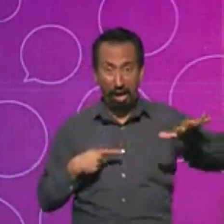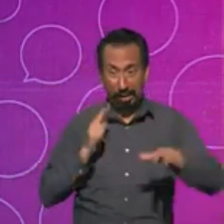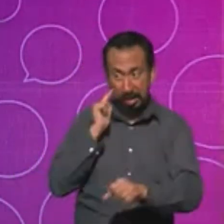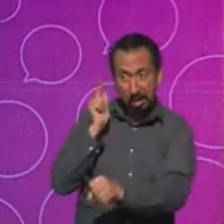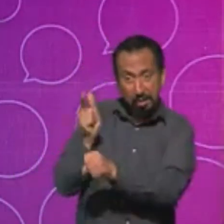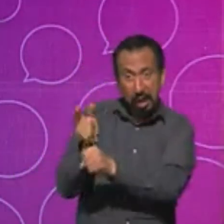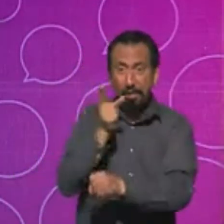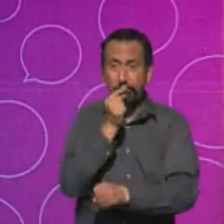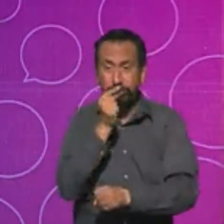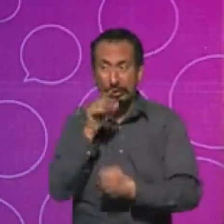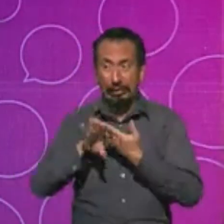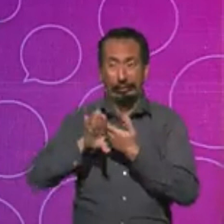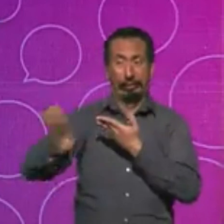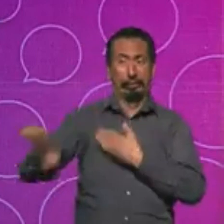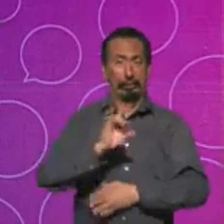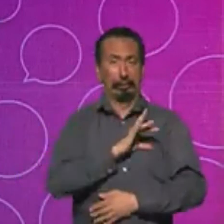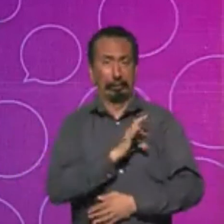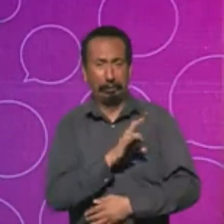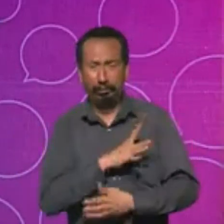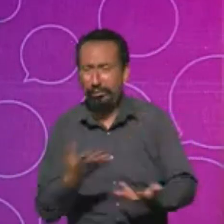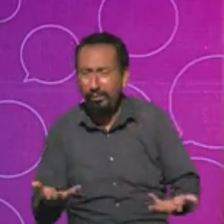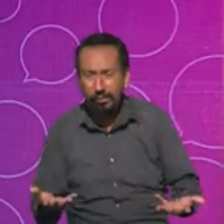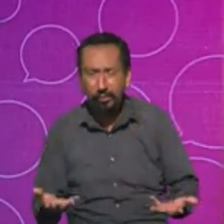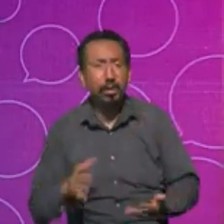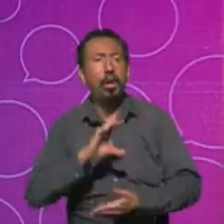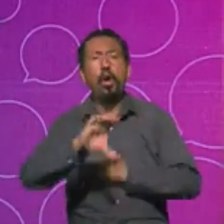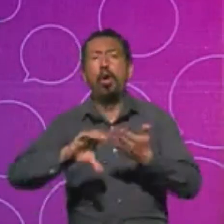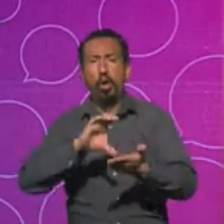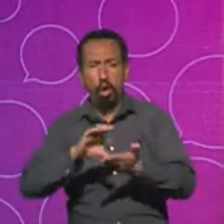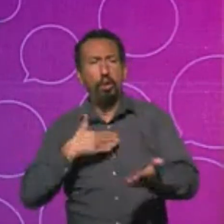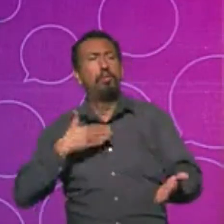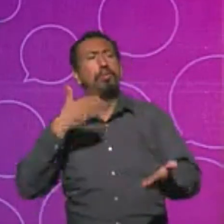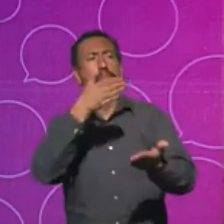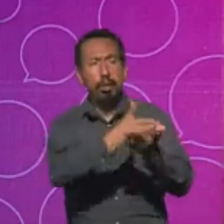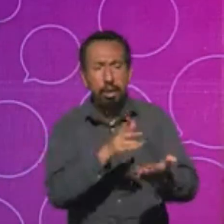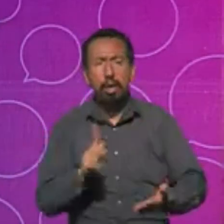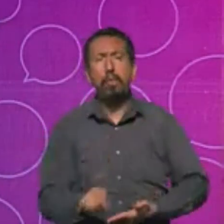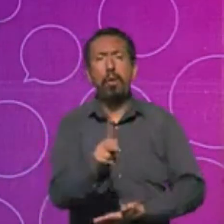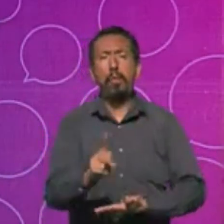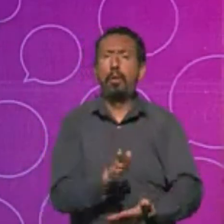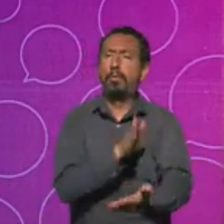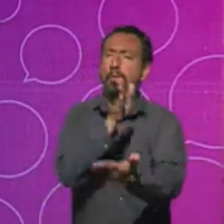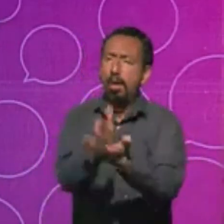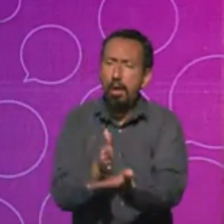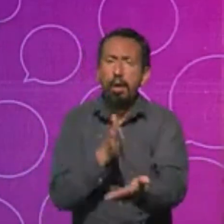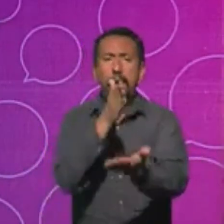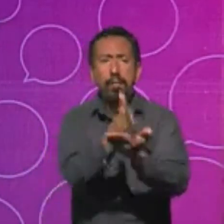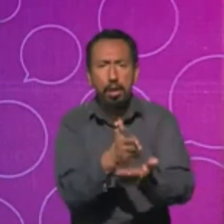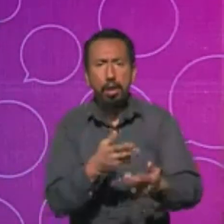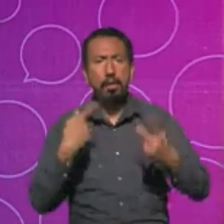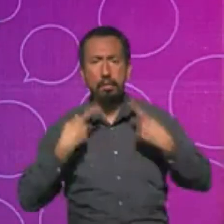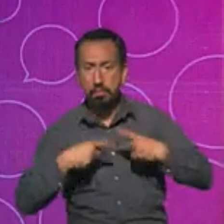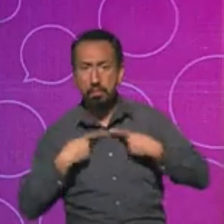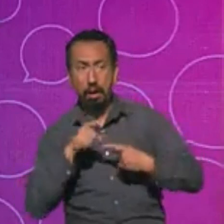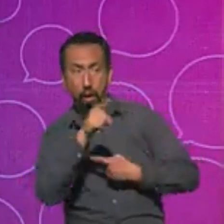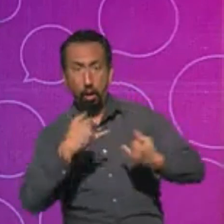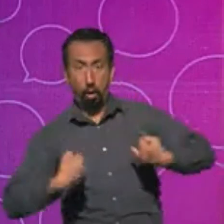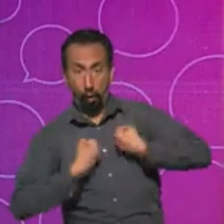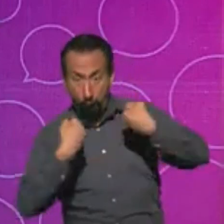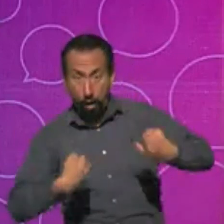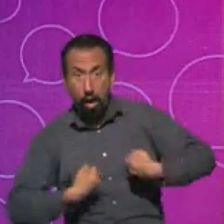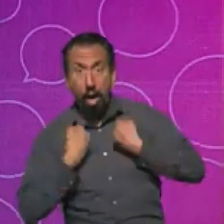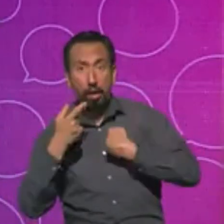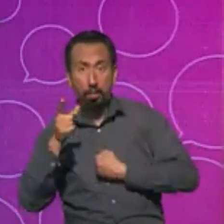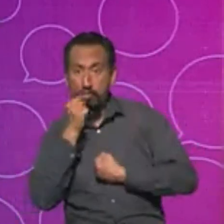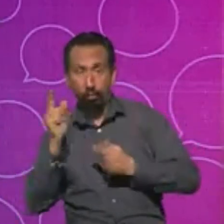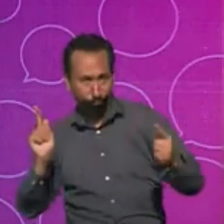sea un elemento armado ir a colonias a comunidades y ar rancherías e incluso hablar con nuestras juventudes que llegan por